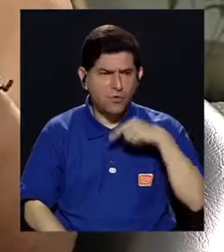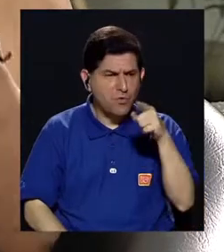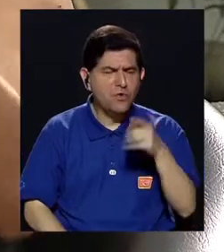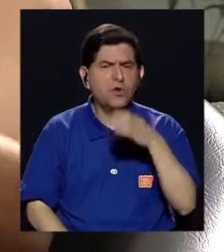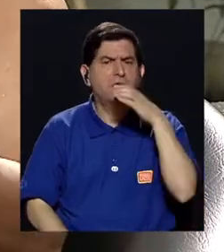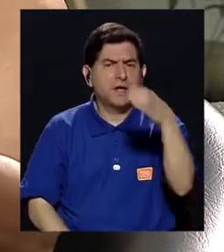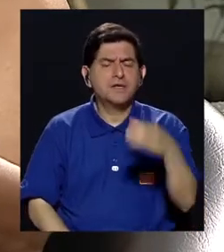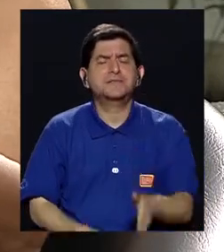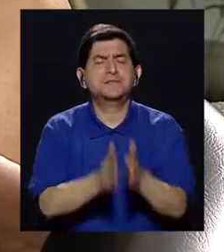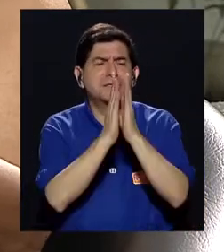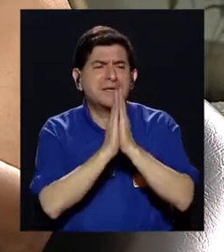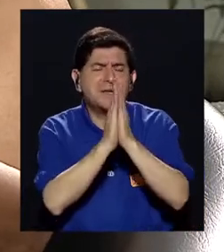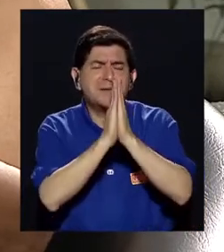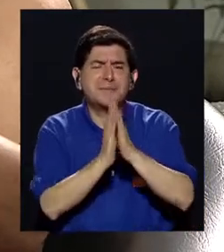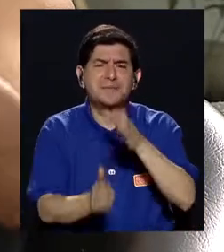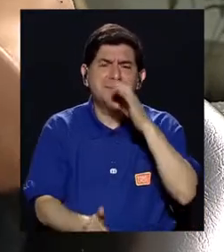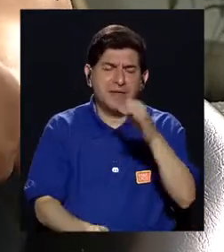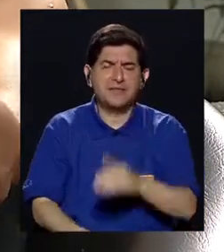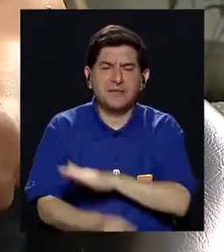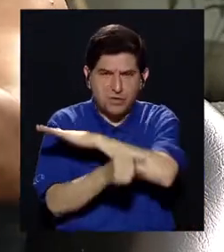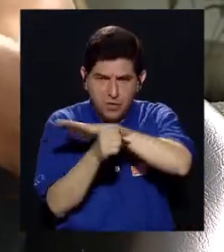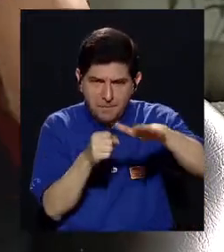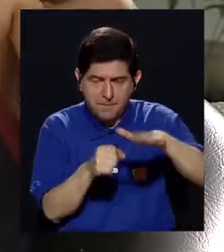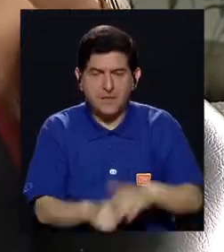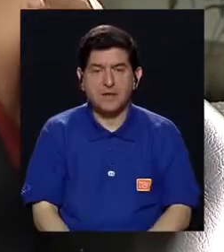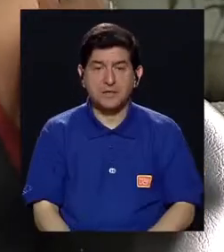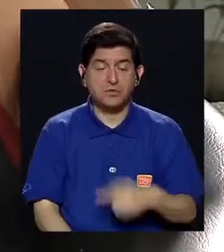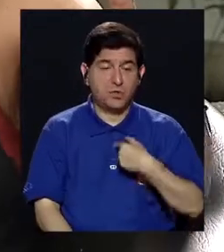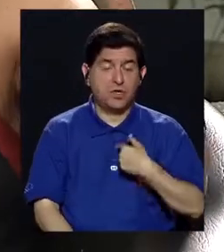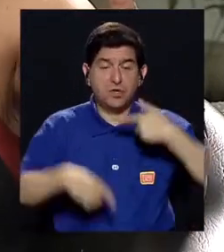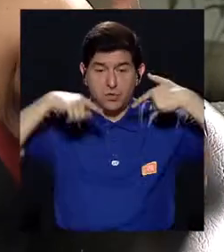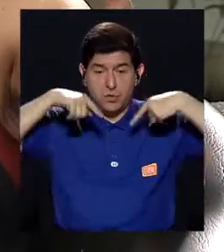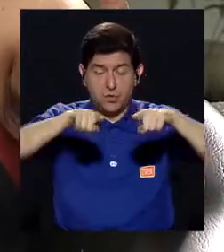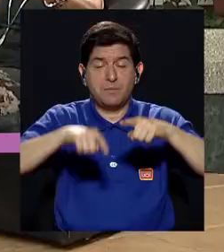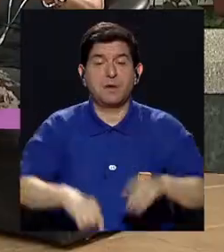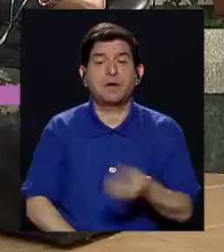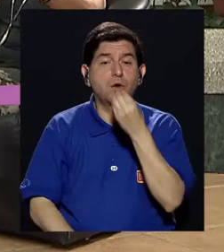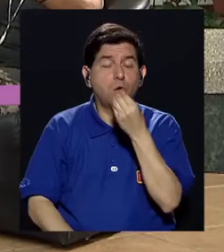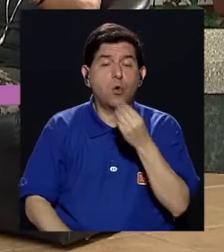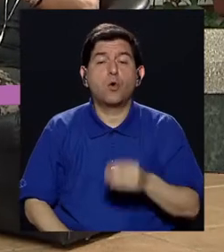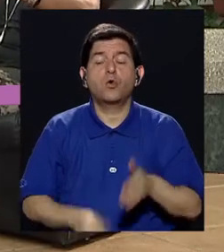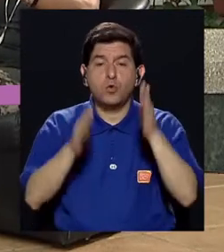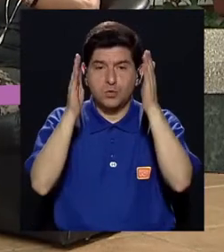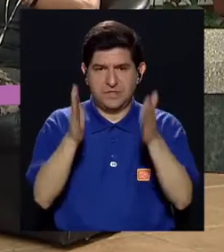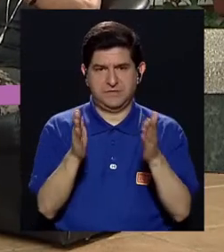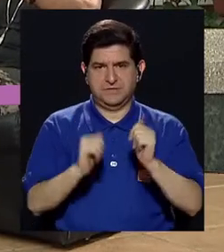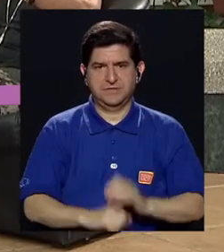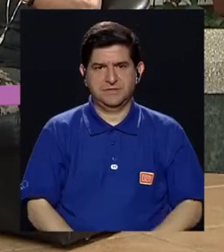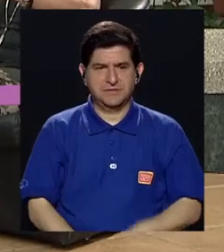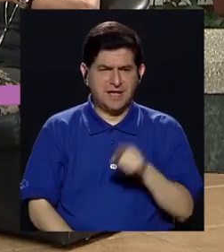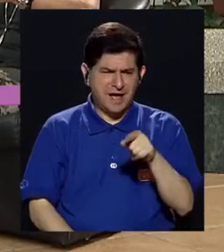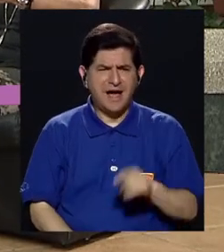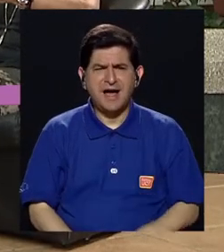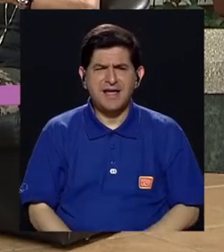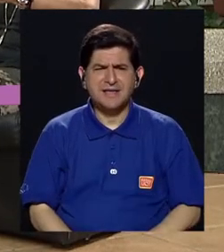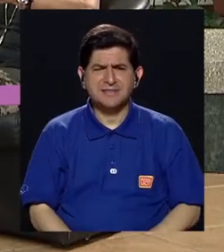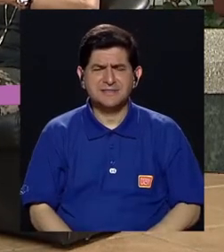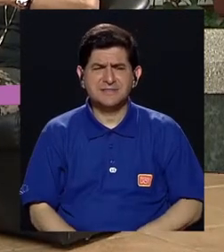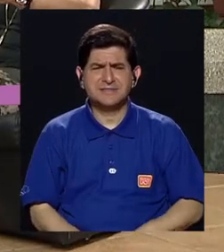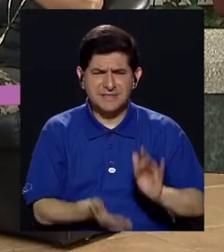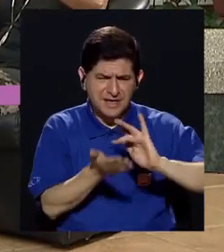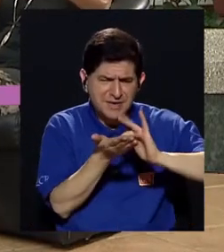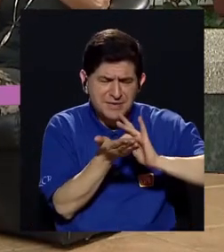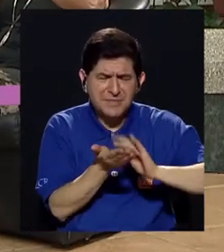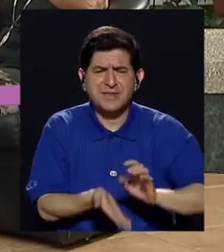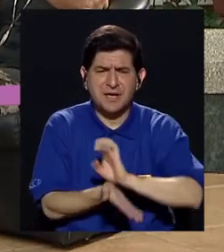consejería y pedir esa consejería integral. Y la pido entonces a la par de la nutricionista. Entonces, este anticonceptivo está haciendo que yo suba un poco de